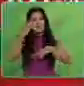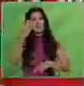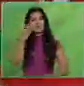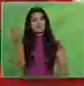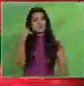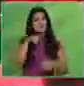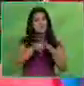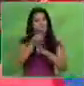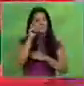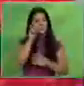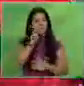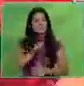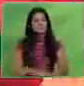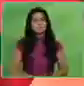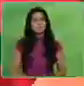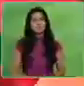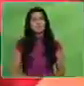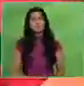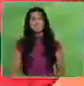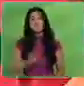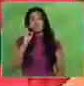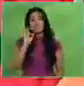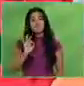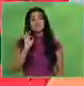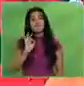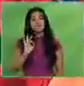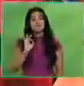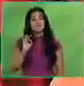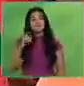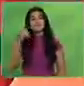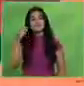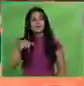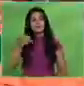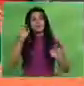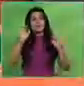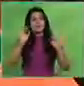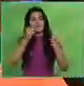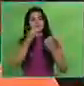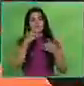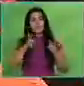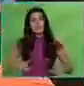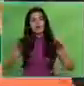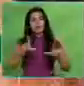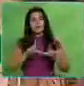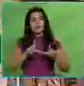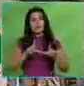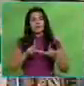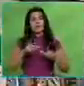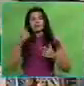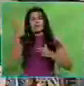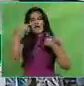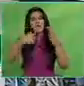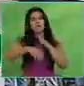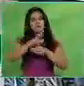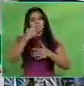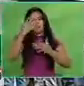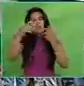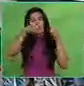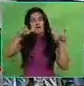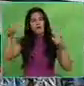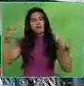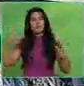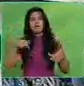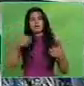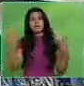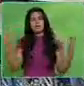Vénganse. Bueno, la verdad que este es un sitio privilegiado. Privilegiado. No, un